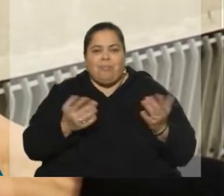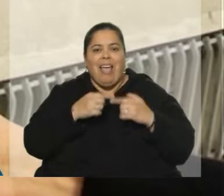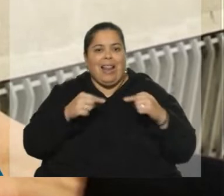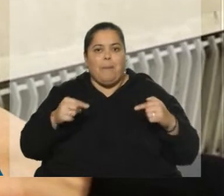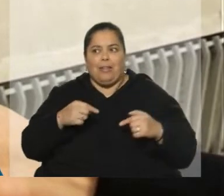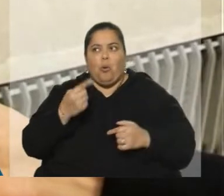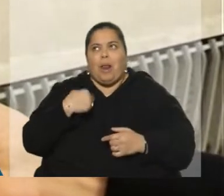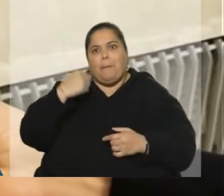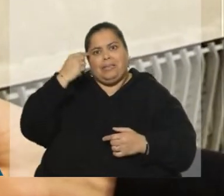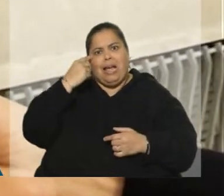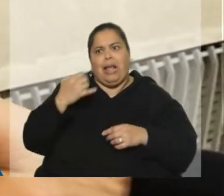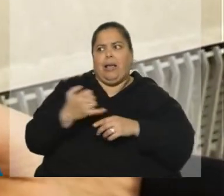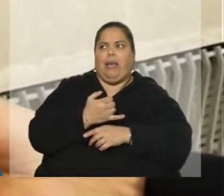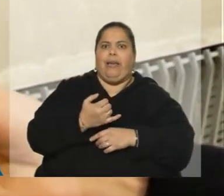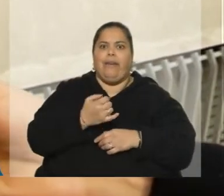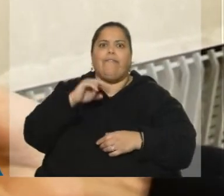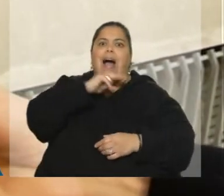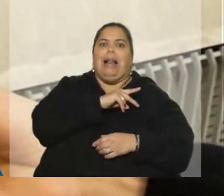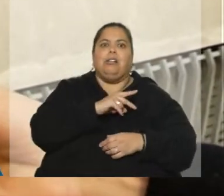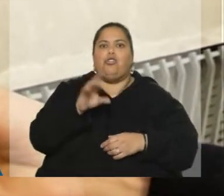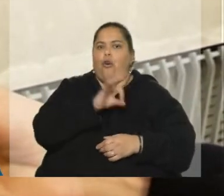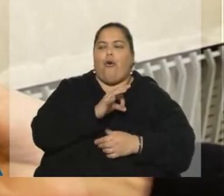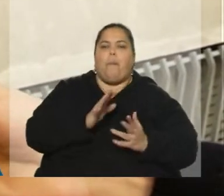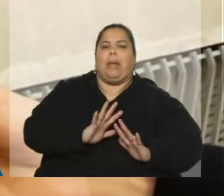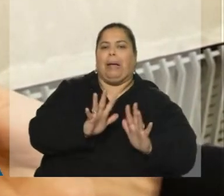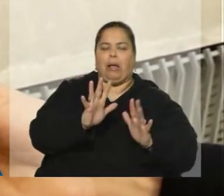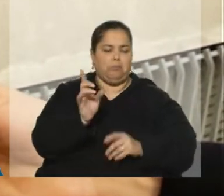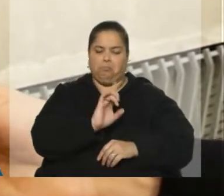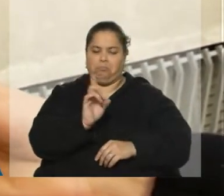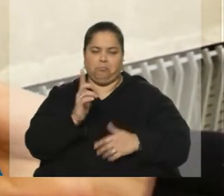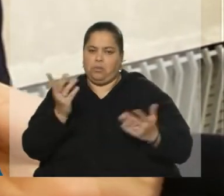que sea armado ni que no sea armado, no tengo ningún elemento.